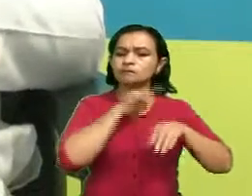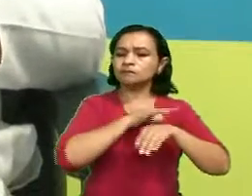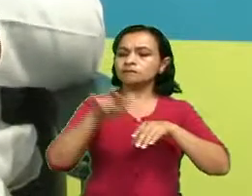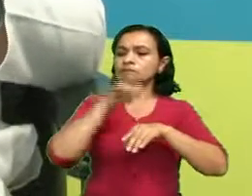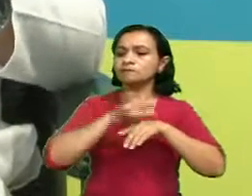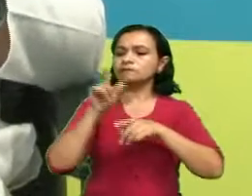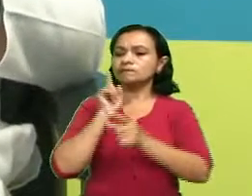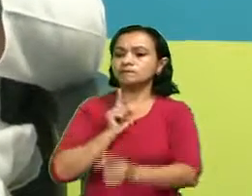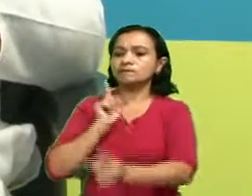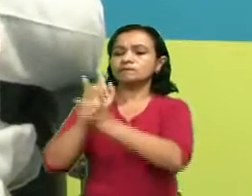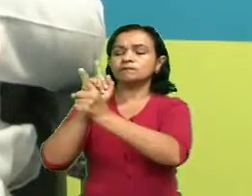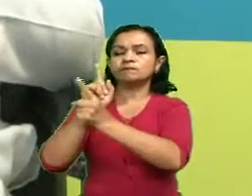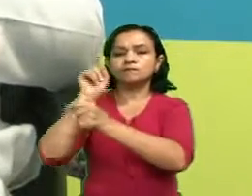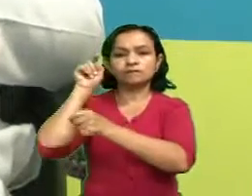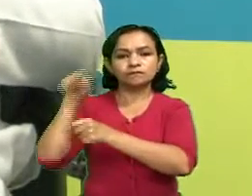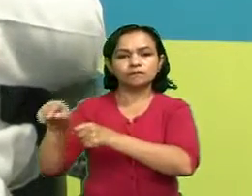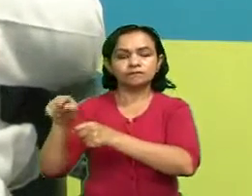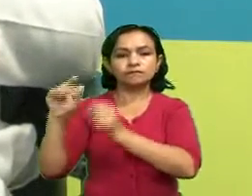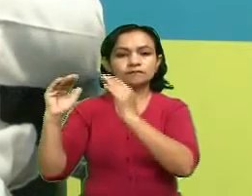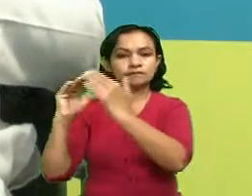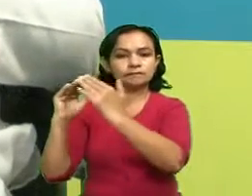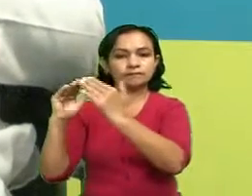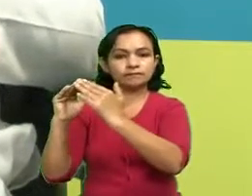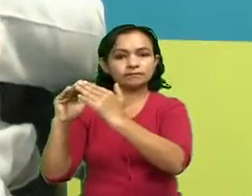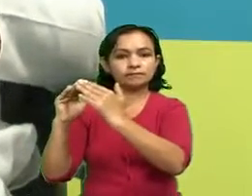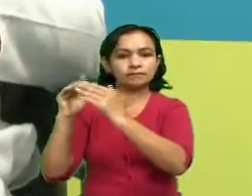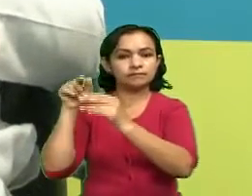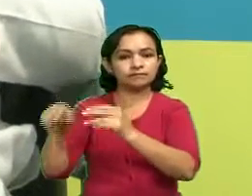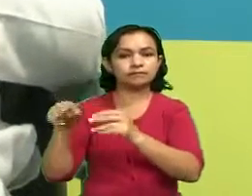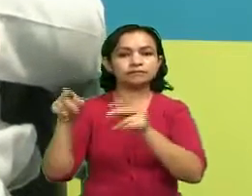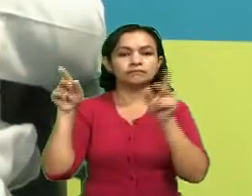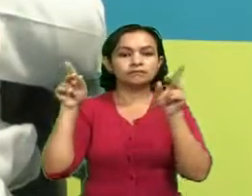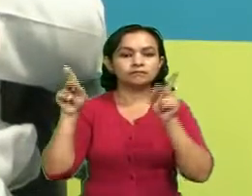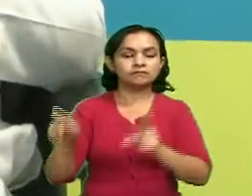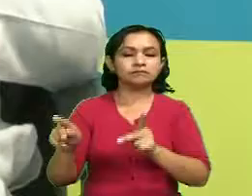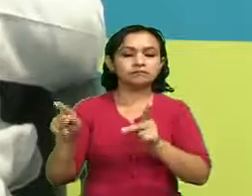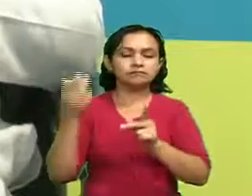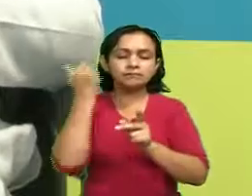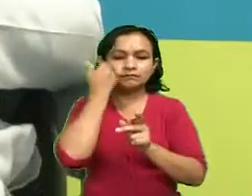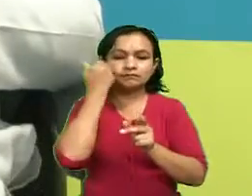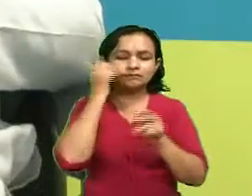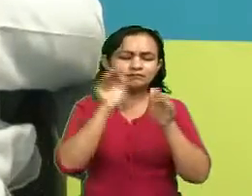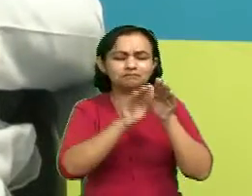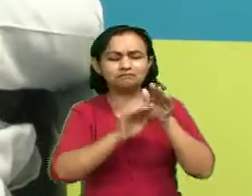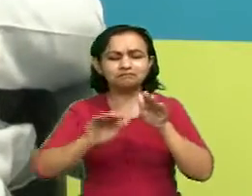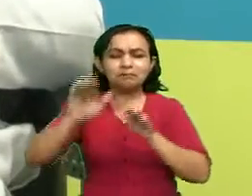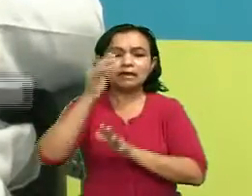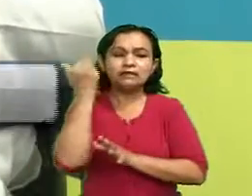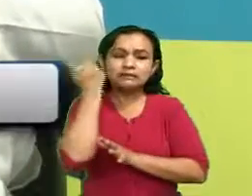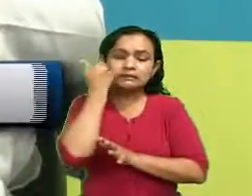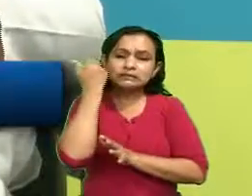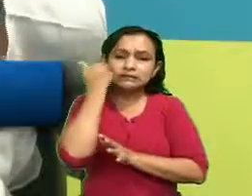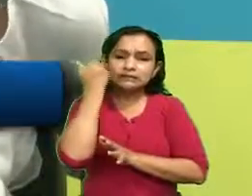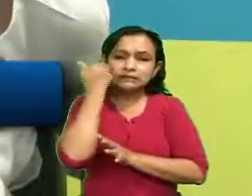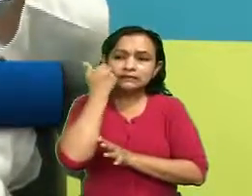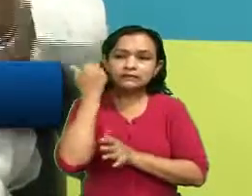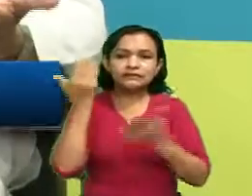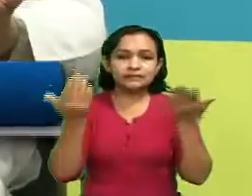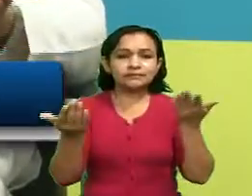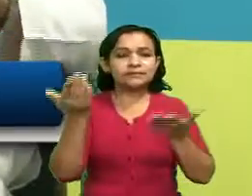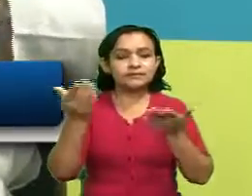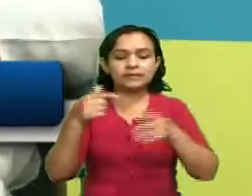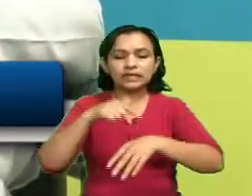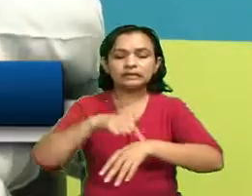hemos encontrado? Cuando el médico llega, el paciente muchas veces está más complicado y a veces ya es un